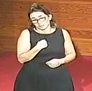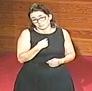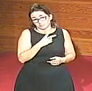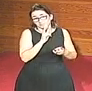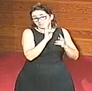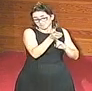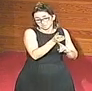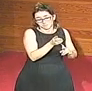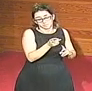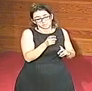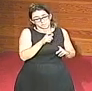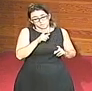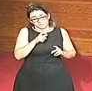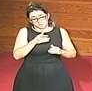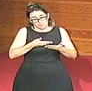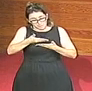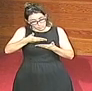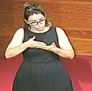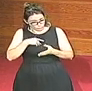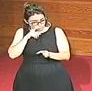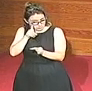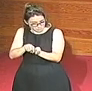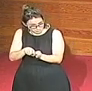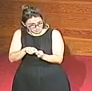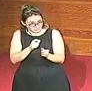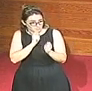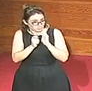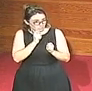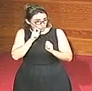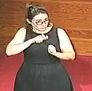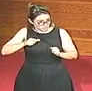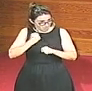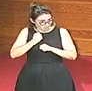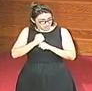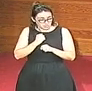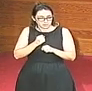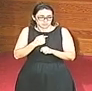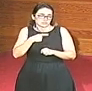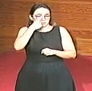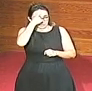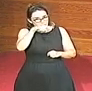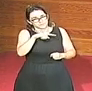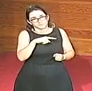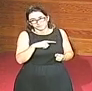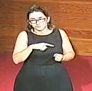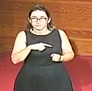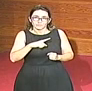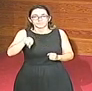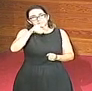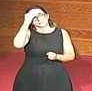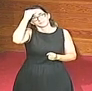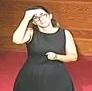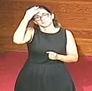los periodistas que trabajamos en los medios, yo sé que cuesta a veces pensar en el medio como un